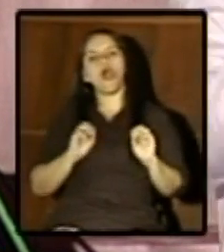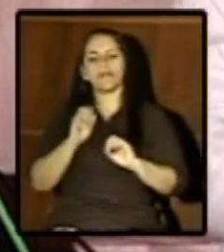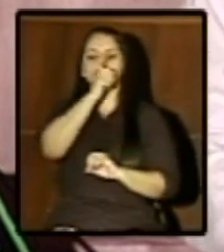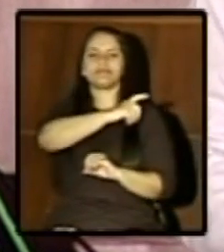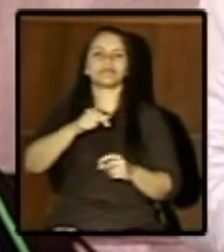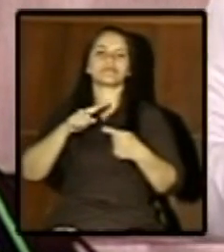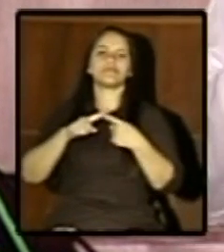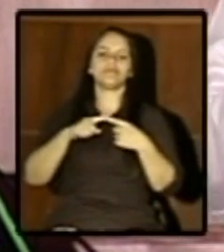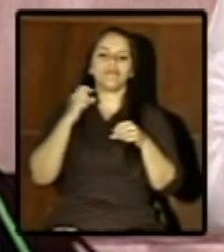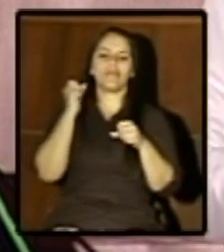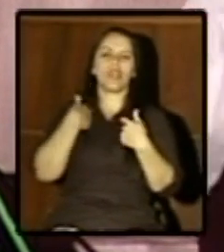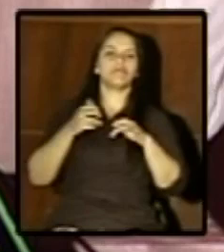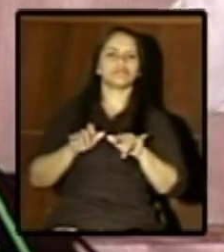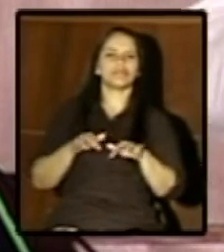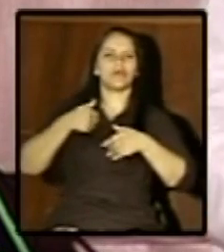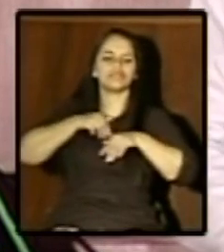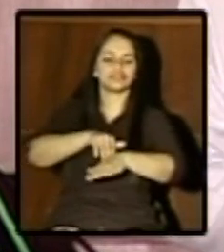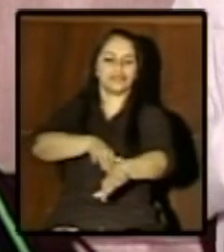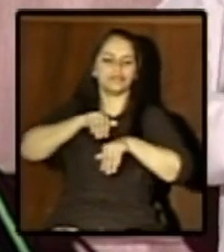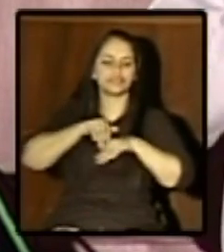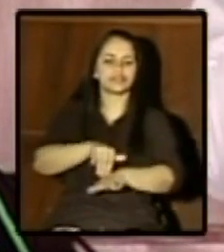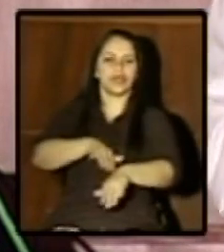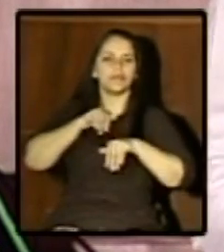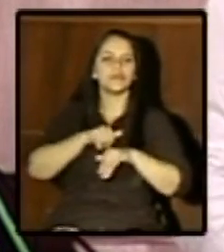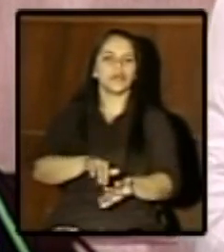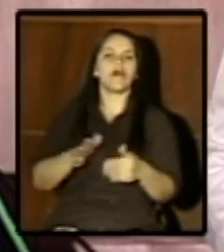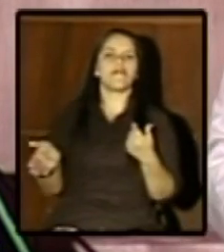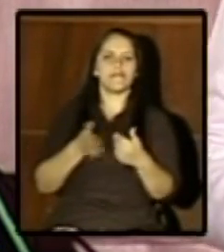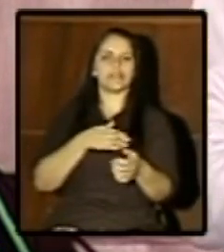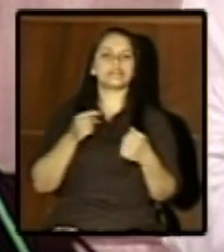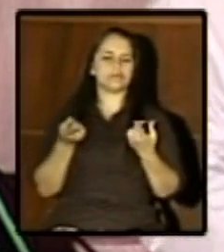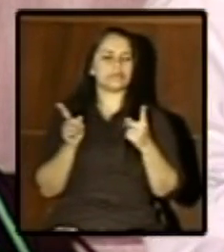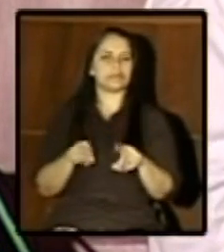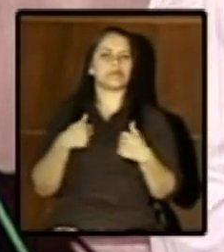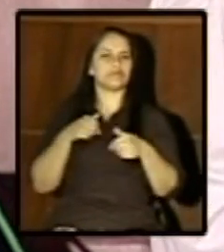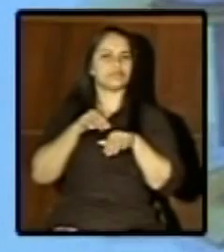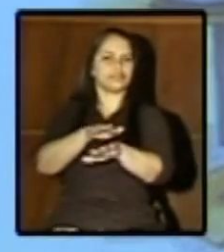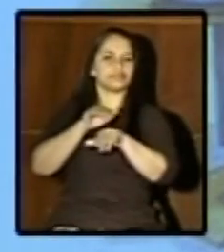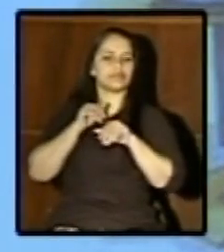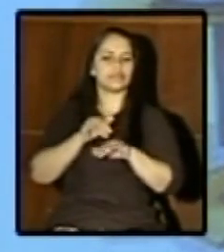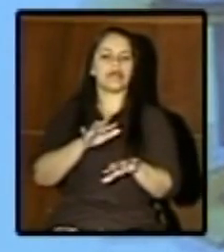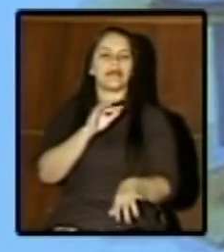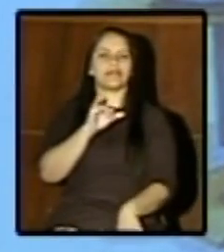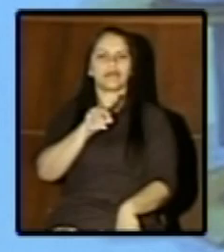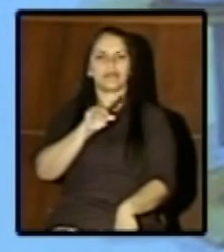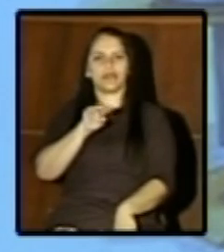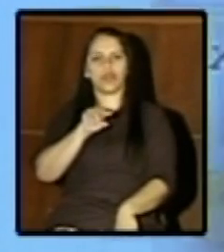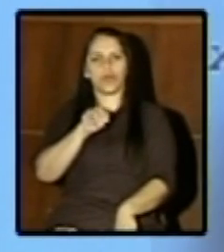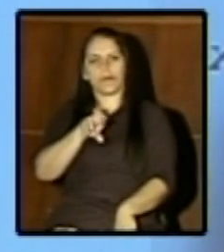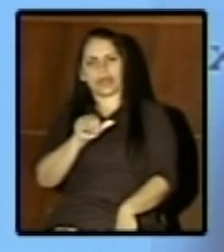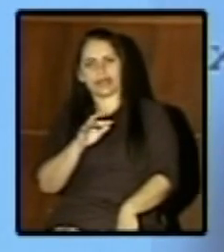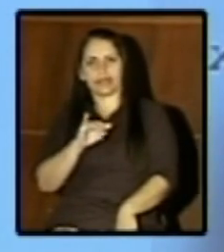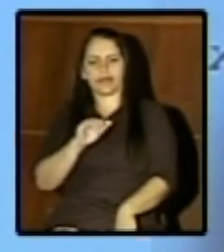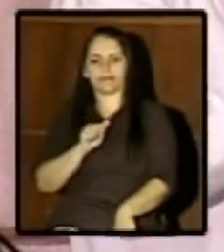es muy frecuente todas estas dolores a nivel del manguito rotador en las personas que trabajan de operarias o en fábricas que tienen que